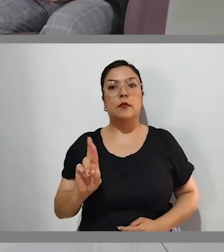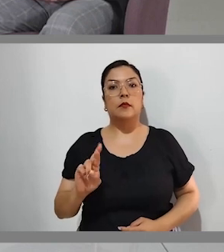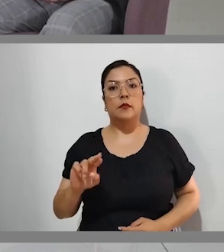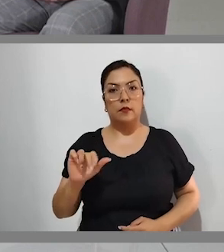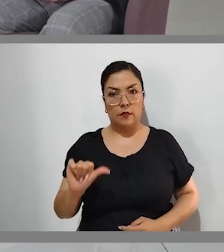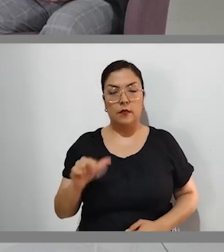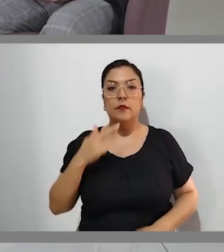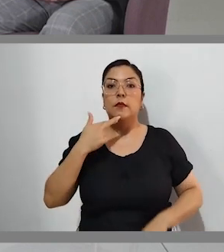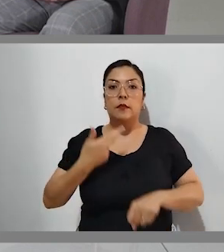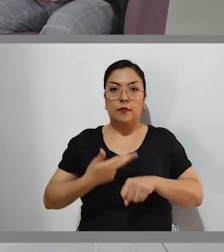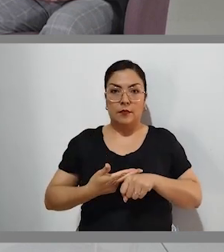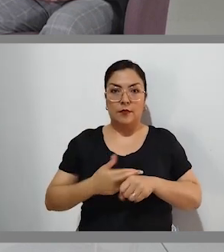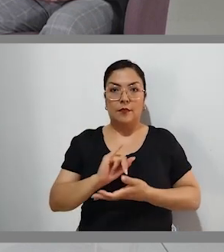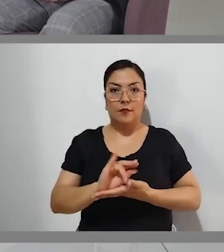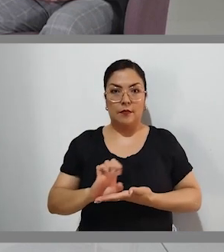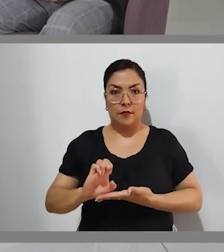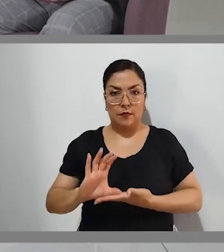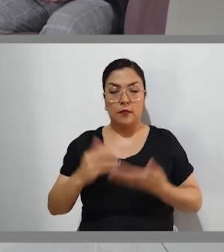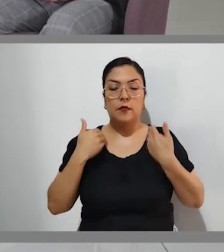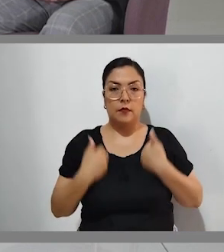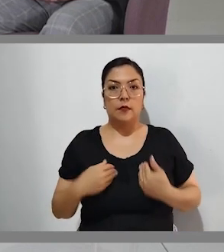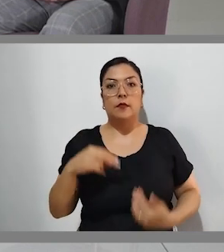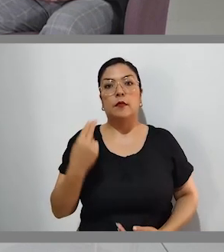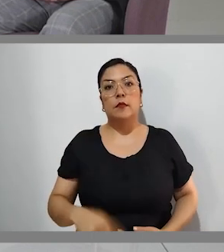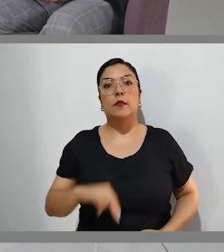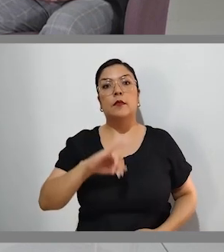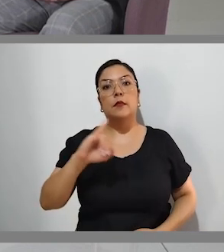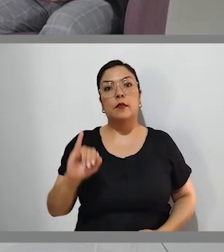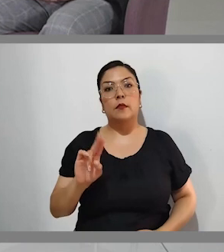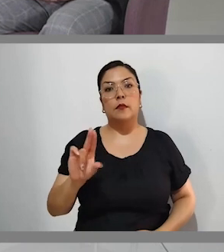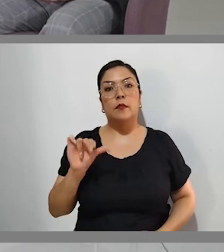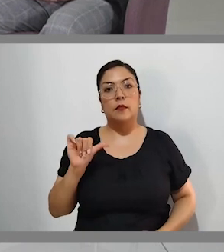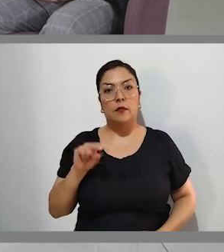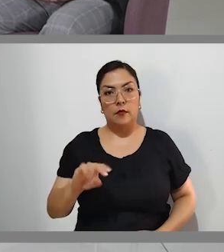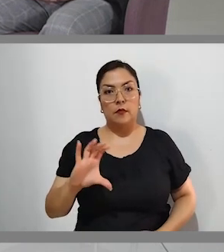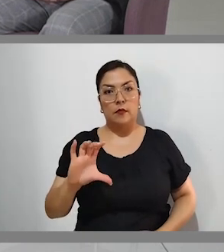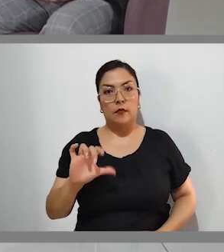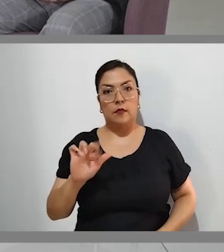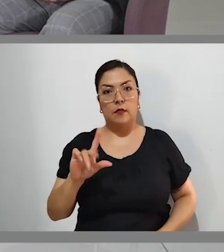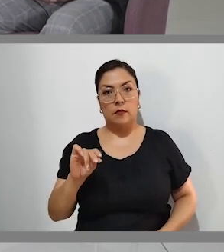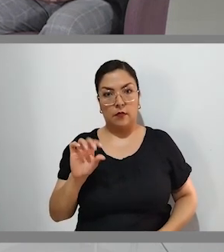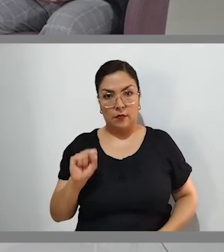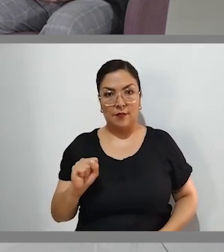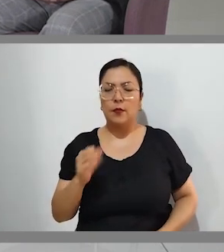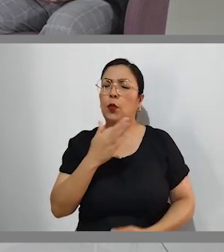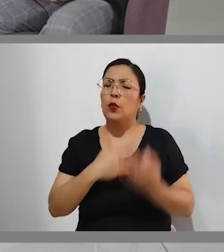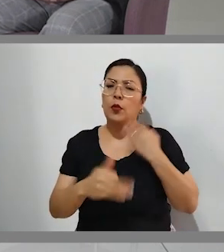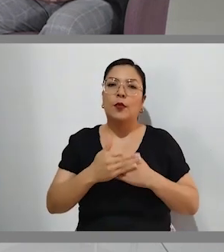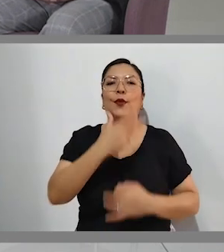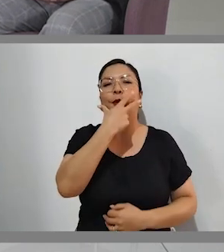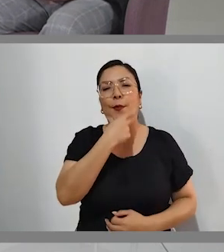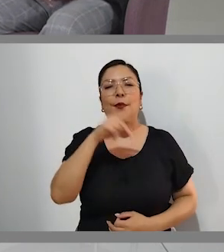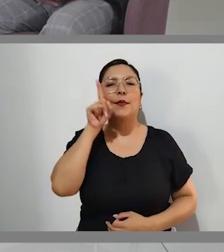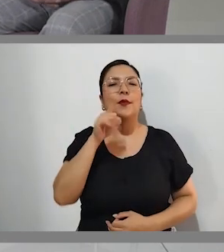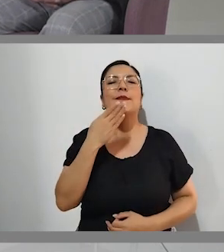amigo consejero electoral Juan Carlos Cinero Ruiz les da a todos ustedes, a todas ustedes, la más cordial bienvenida a